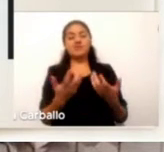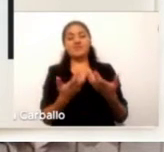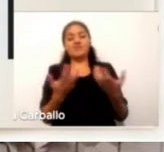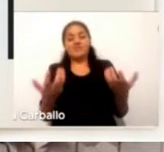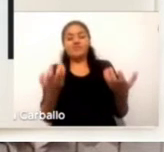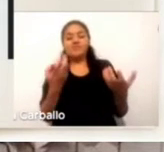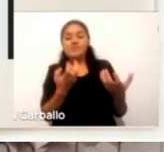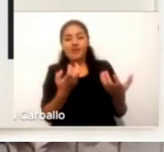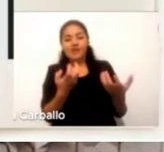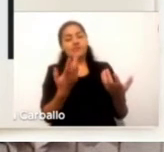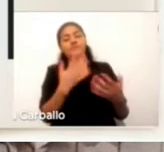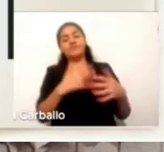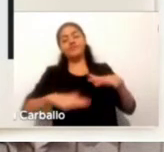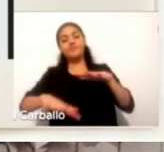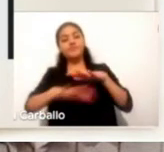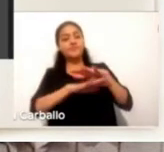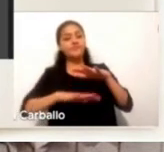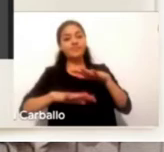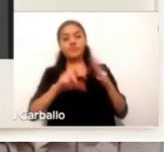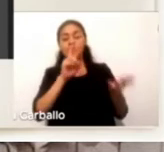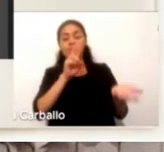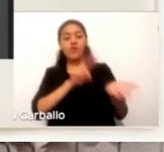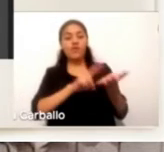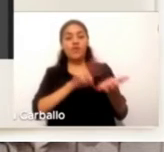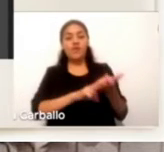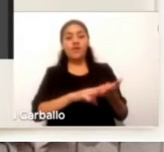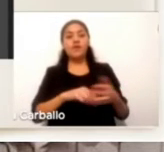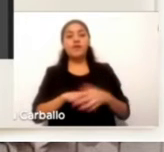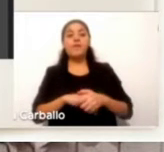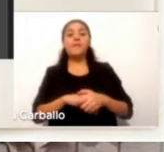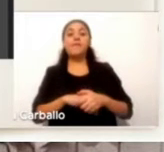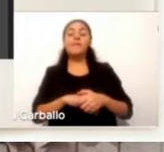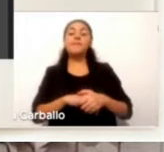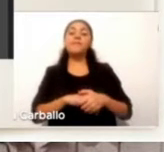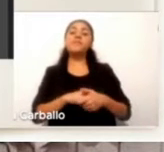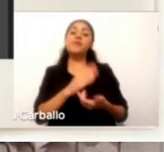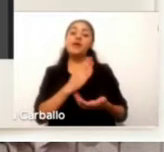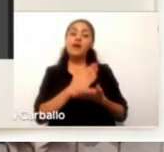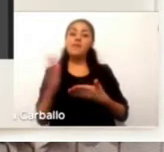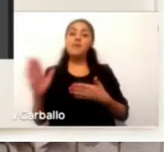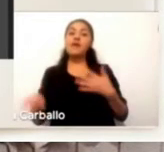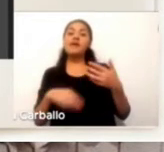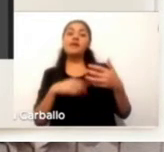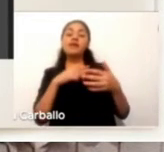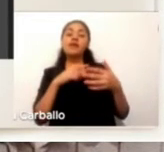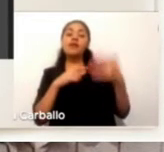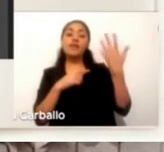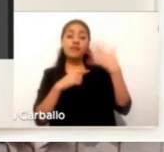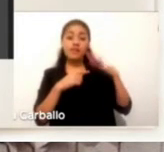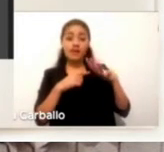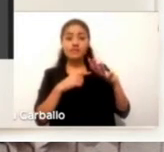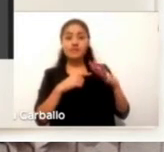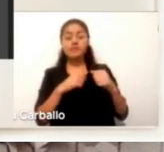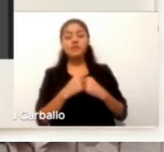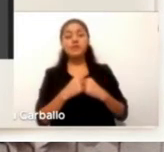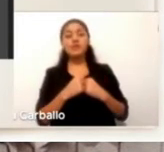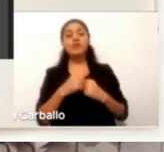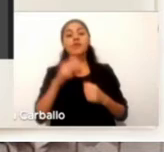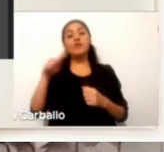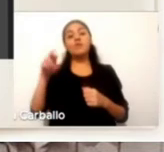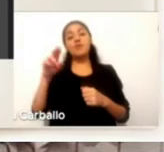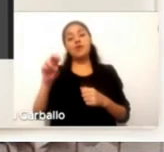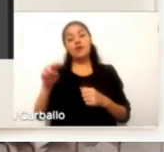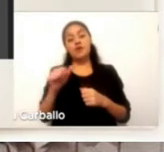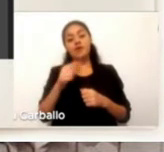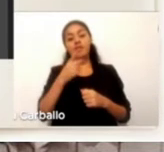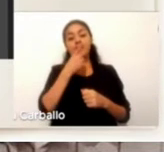motivo de disenso aludido. Por su parte, como agravio décimo, Morena manifestó que María Eugenia Campos Galván